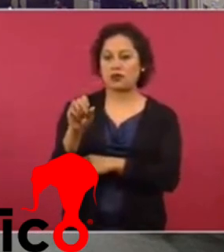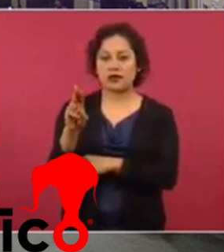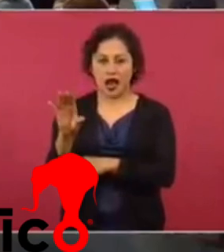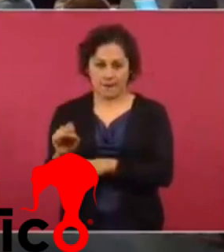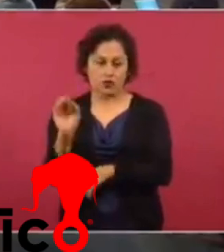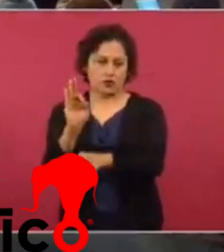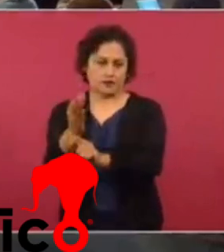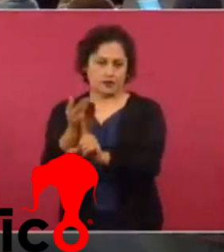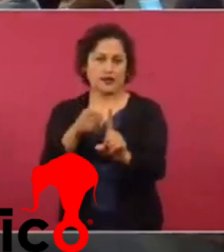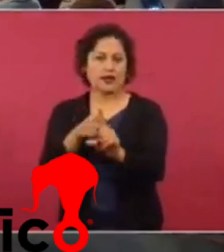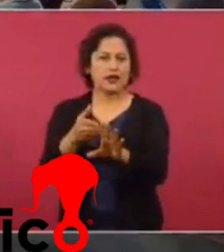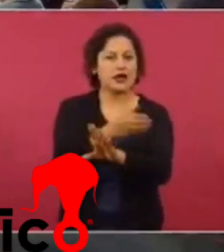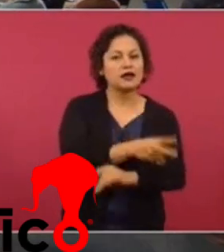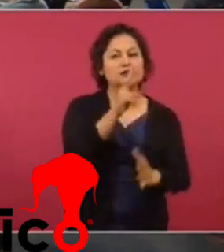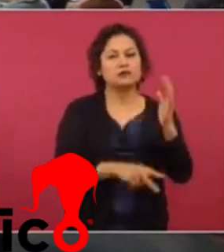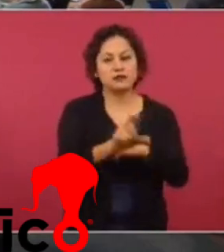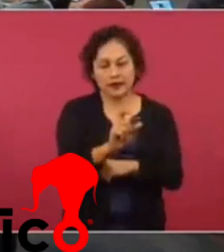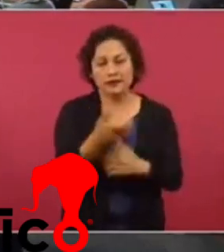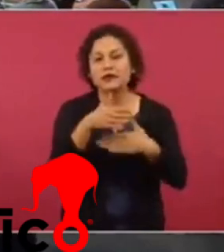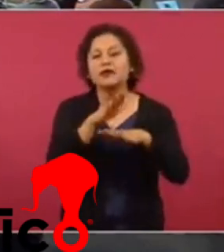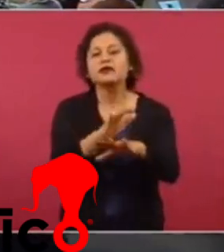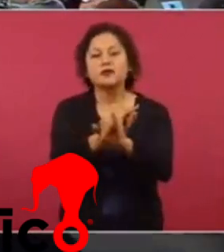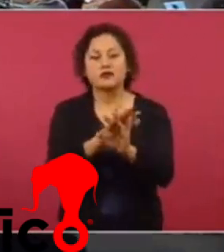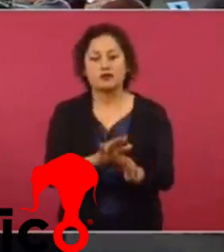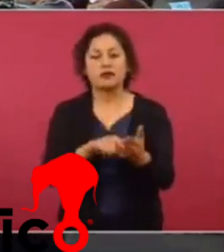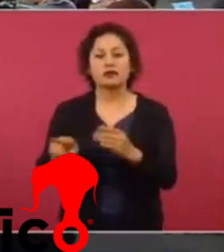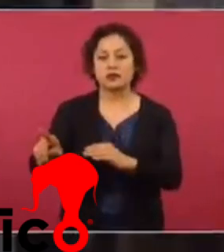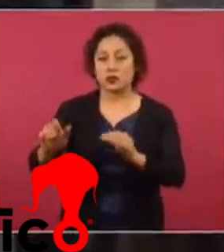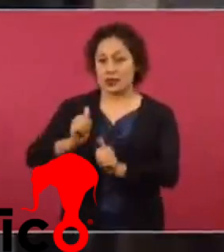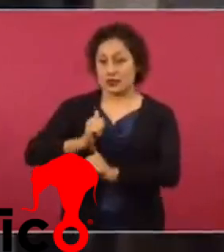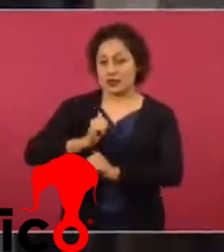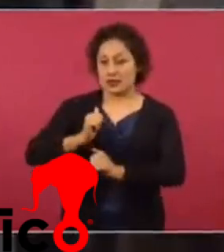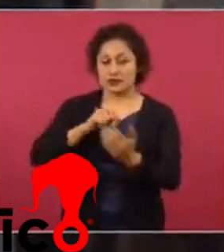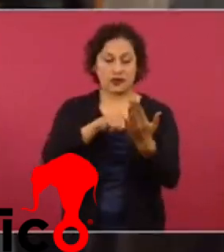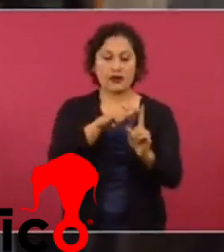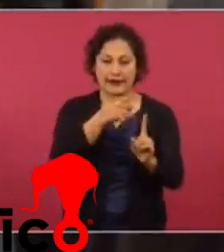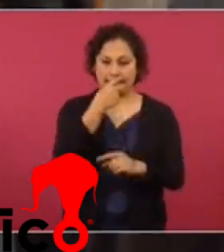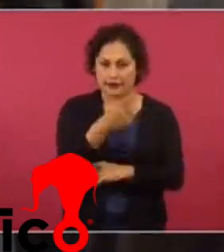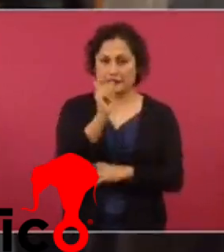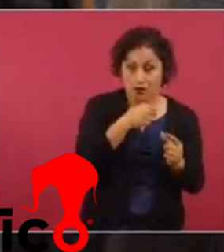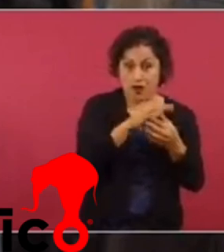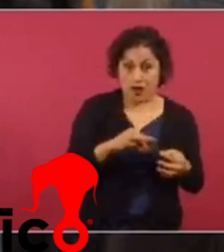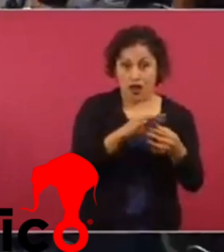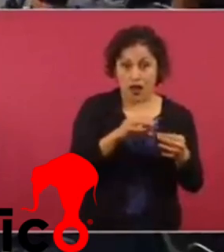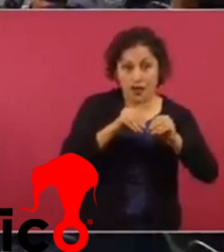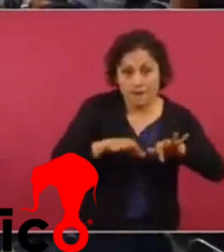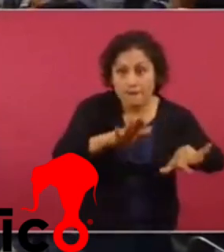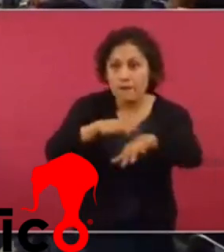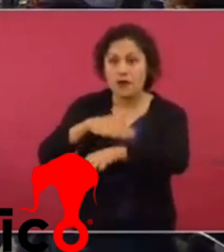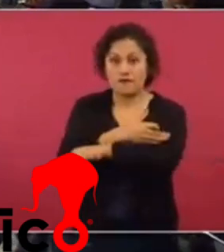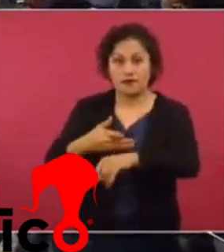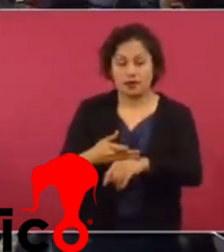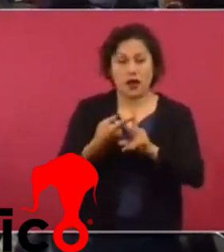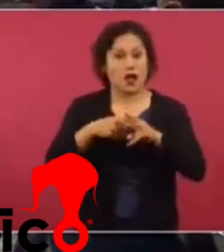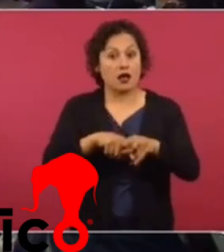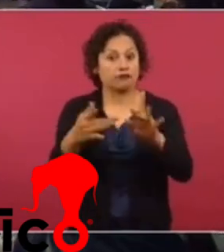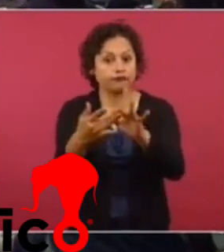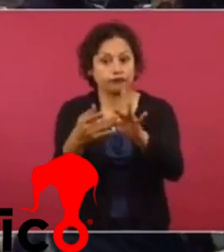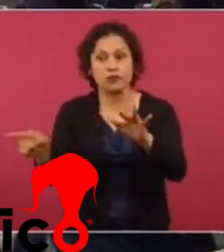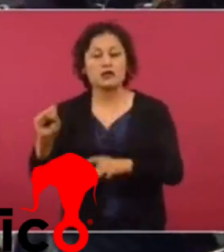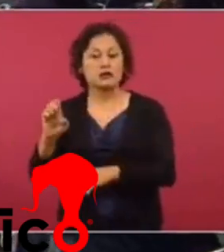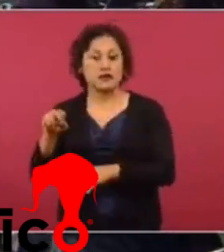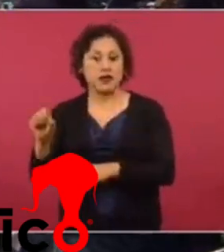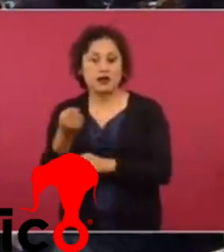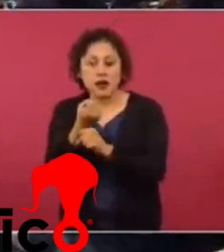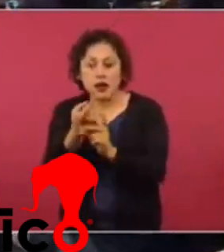estaba denunciando en 2020, ya lo mencionaba también allá, en torno a esta situación que se da en la participación del ejército, en lo que él mencionaba que era una ejecución extrajudicial. Y de ahí la Secretaría de Defensa Nacional comienza a hacer esta investigación